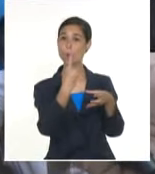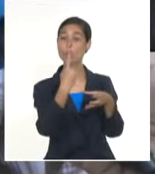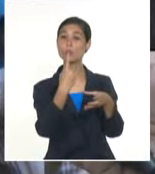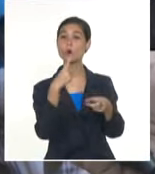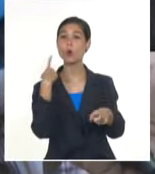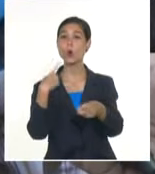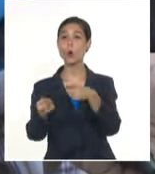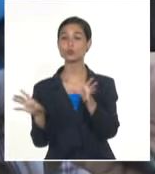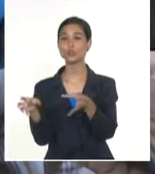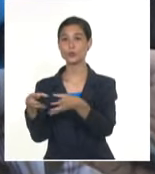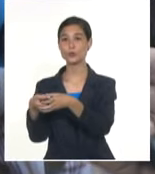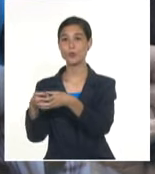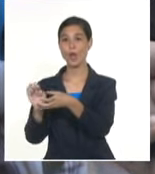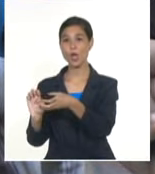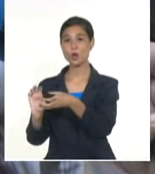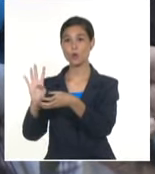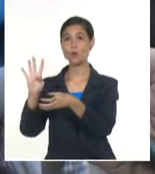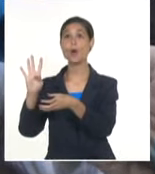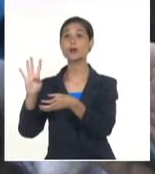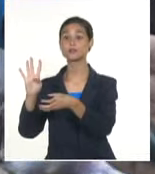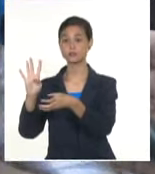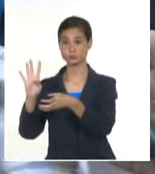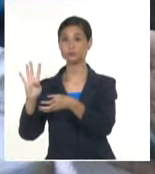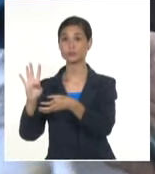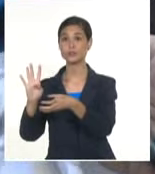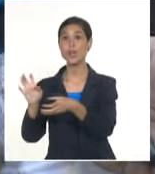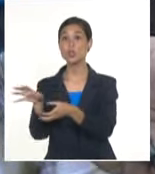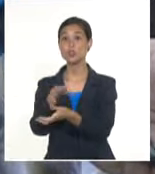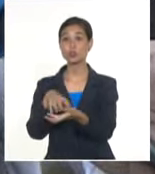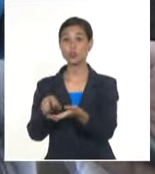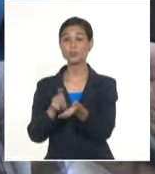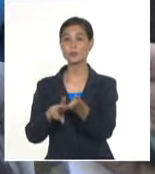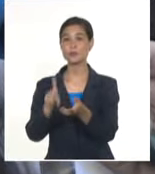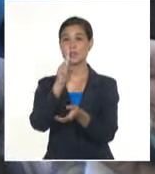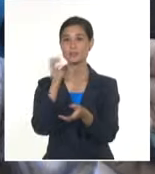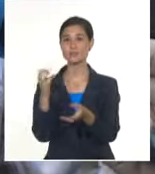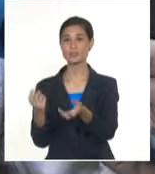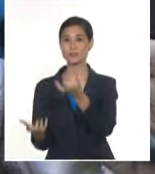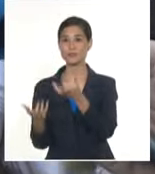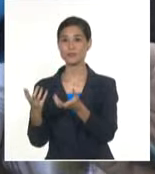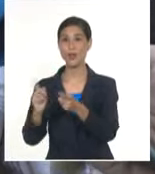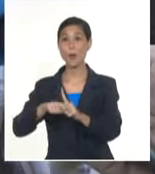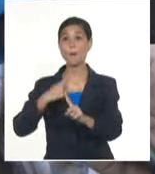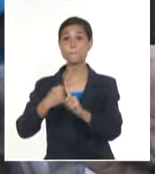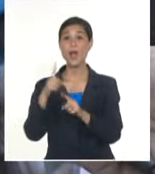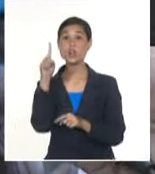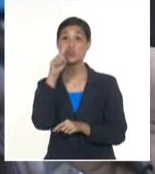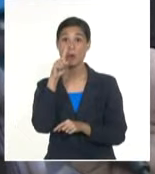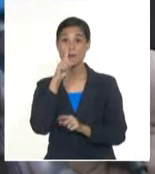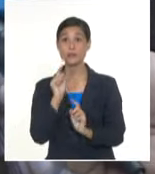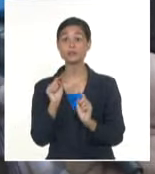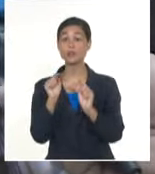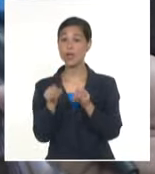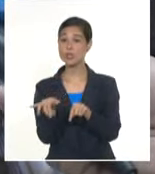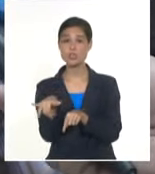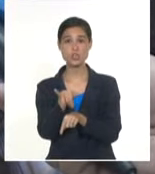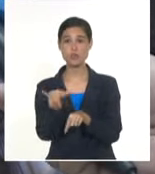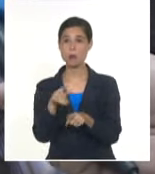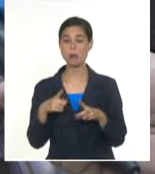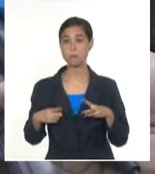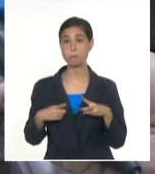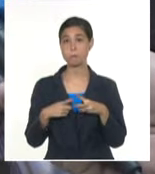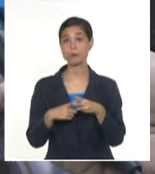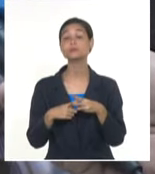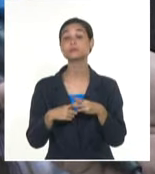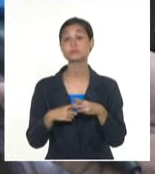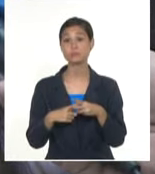número 4 de la termoeléctrica Carlos Manuel de Céspedes y Cienfuegos. Además tenemos la unidad número 6 de Nuevita, que la carga es muy similar a la unidad 4 de la termoeléctrica Carlos